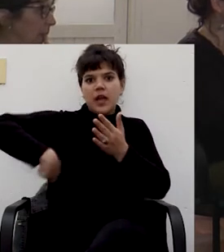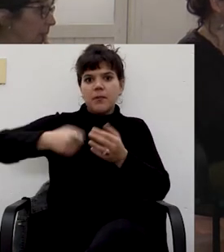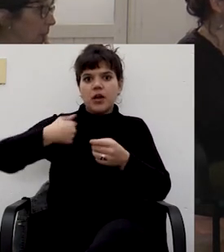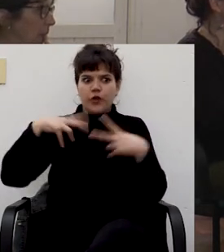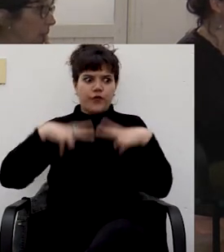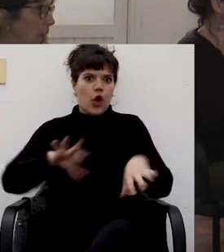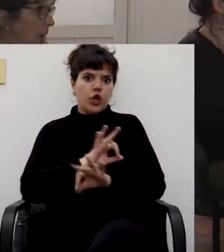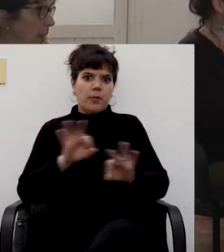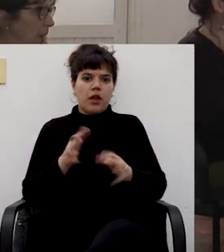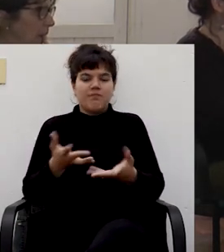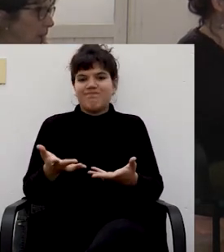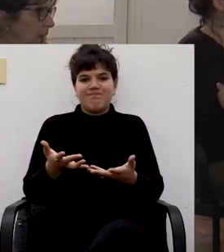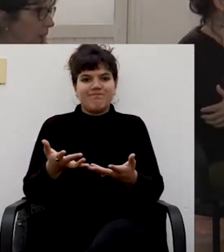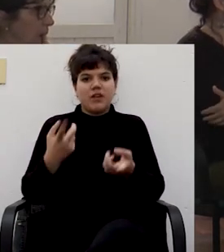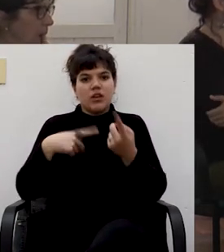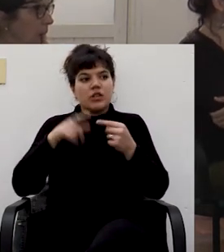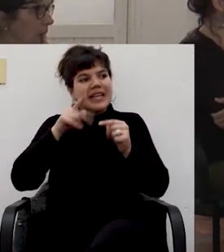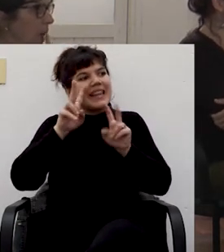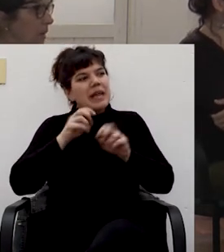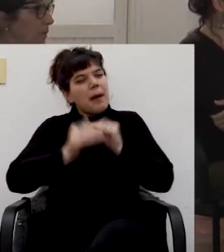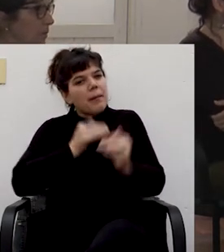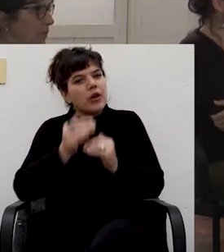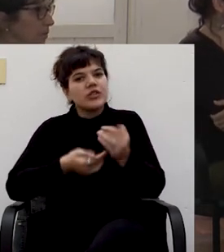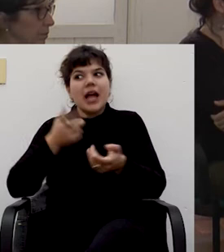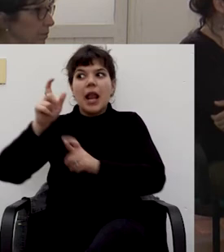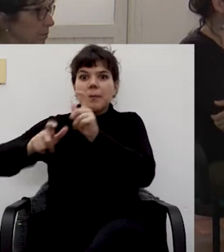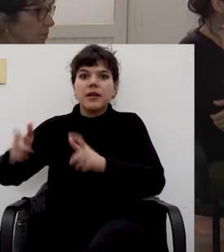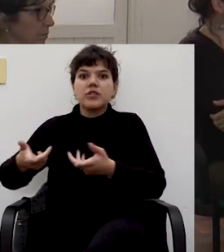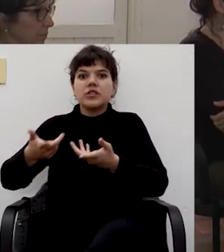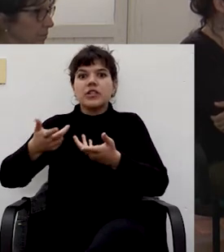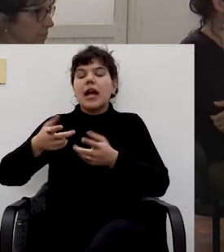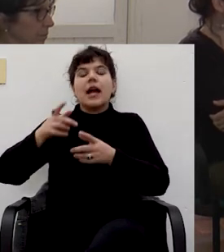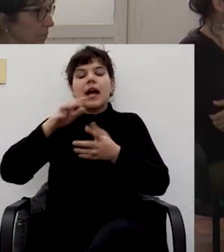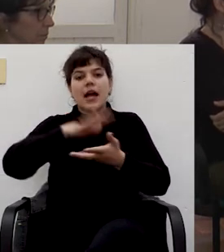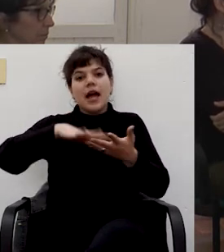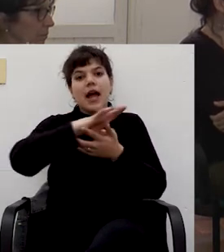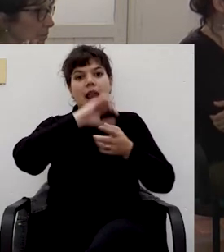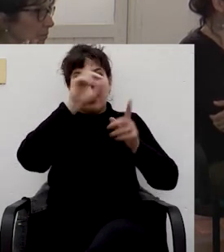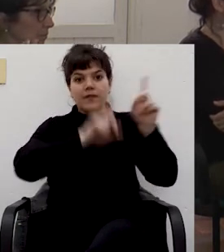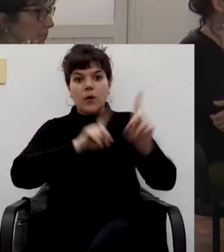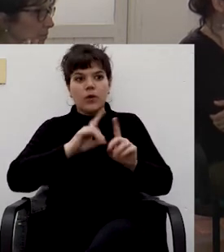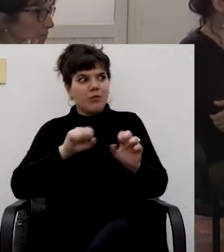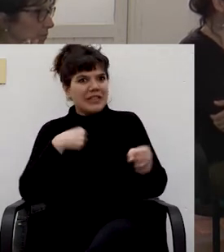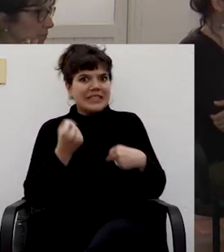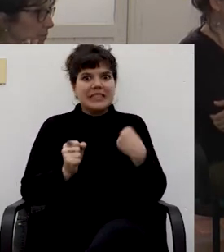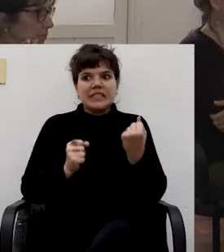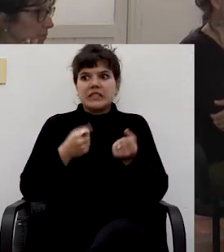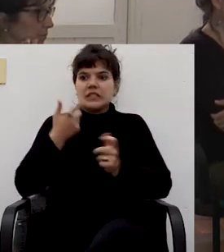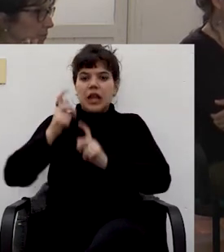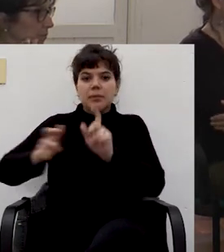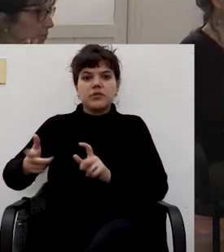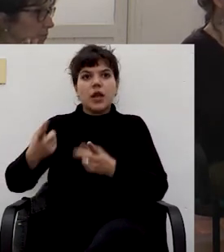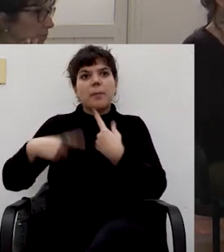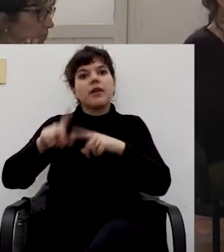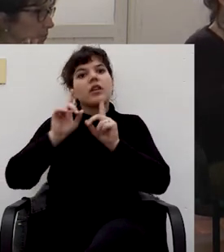saber. Entonces creo que estos procesos le generan mucha ansiedad a la universidad, estos procesos de las personas, pero al